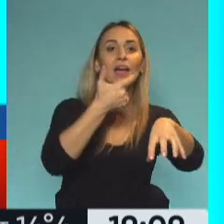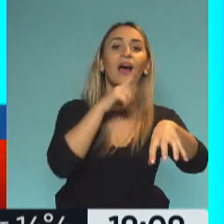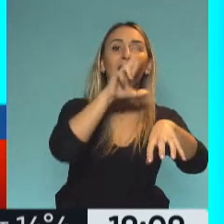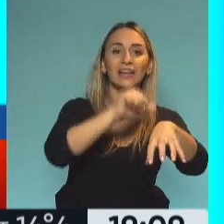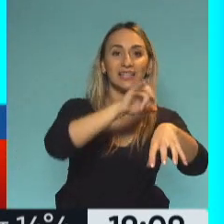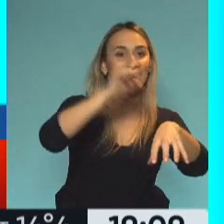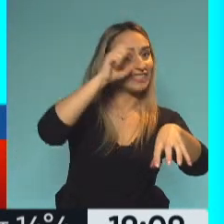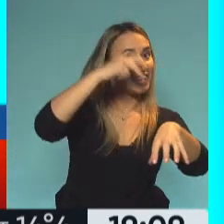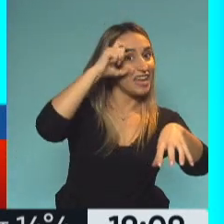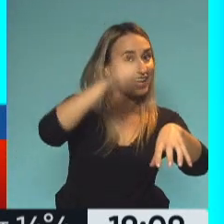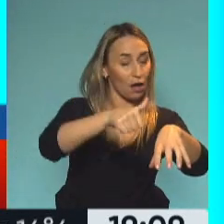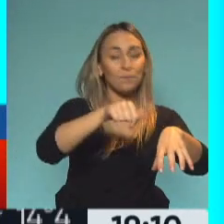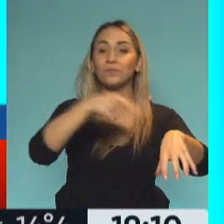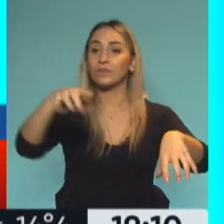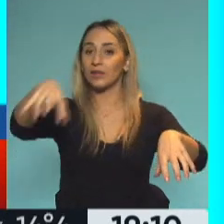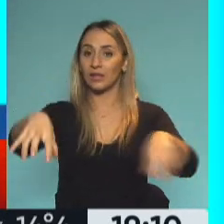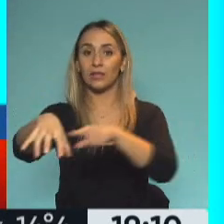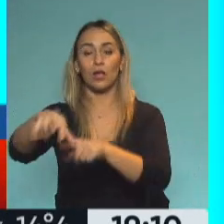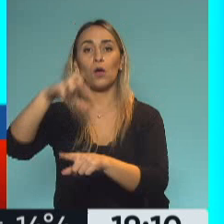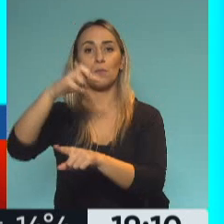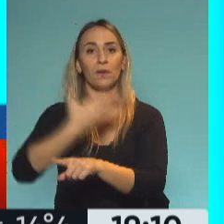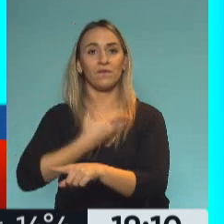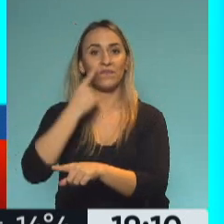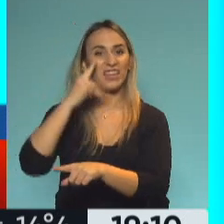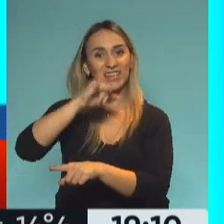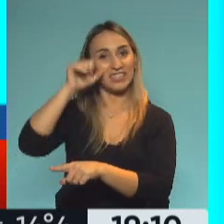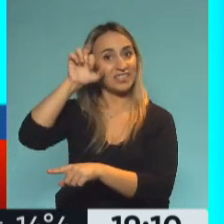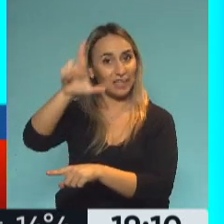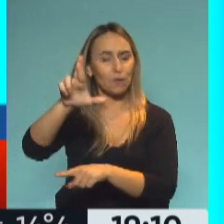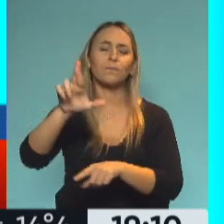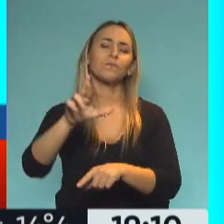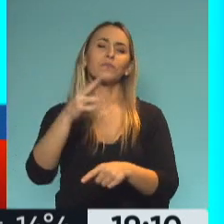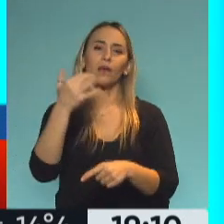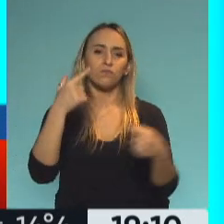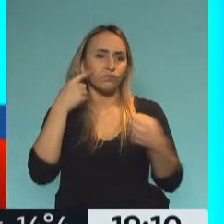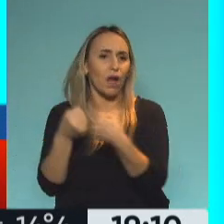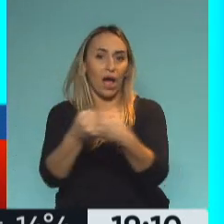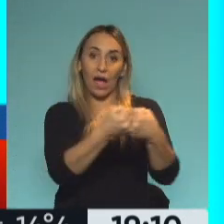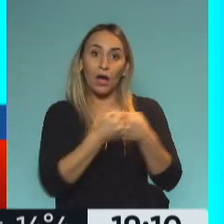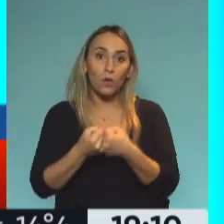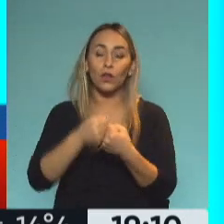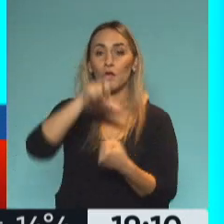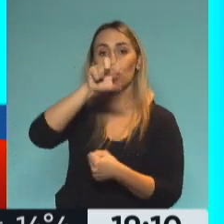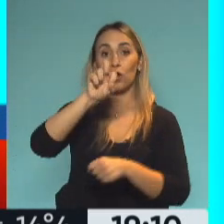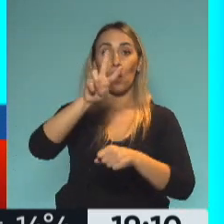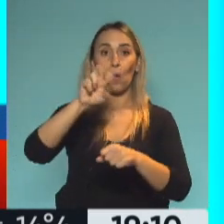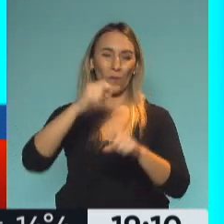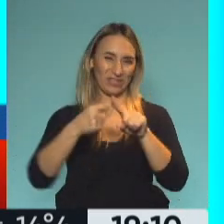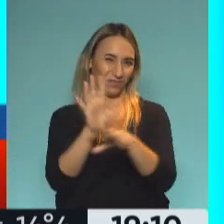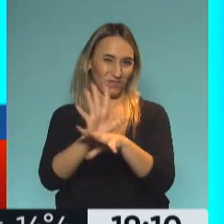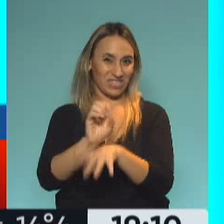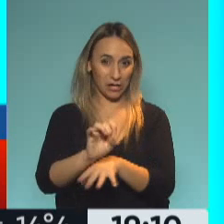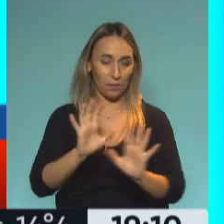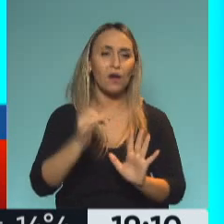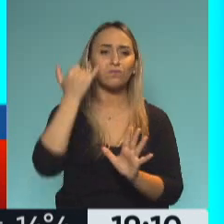sea una idea, la influencia, a través del mecanismo COVAX se distribuyeron 35 millones de vacunas de AstraZeneca, casi 2 millones